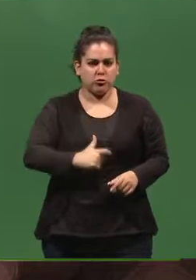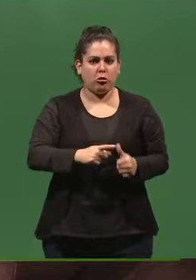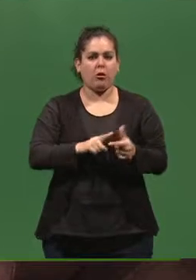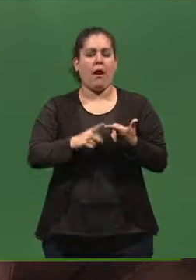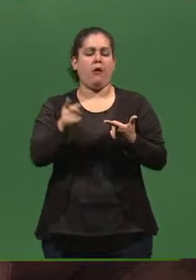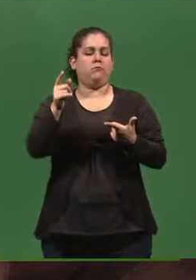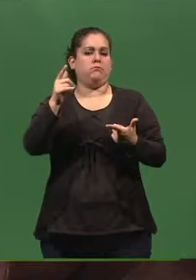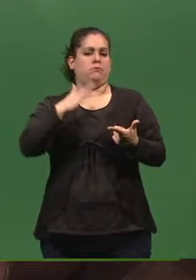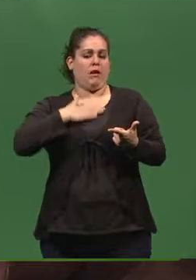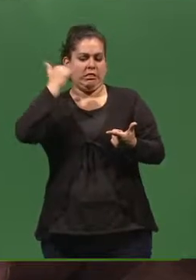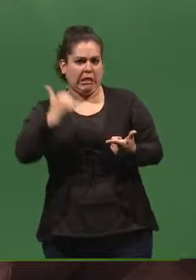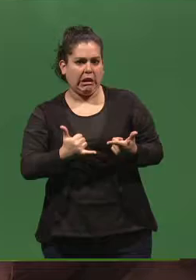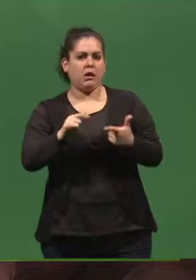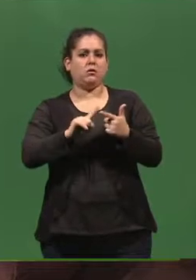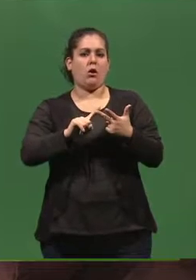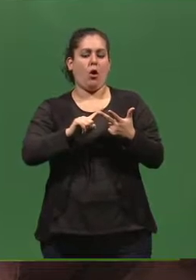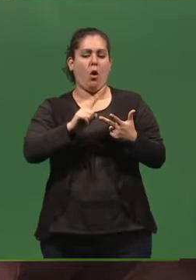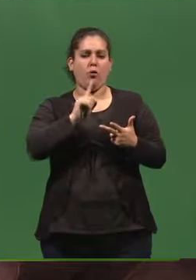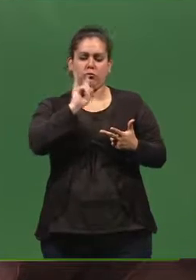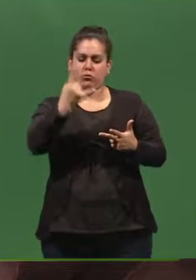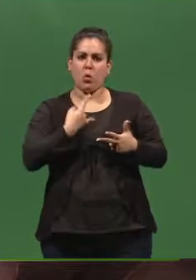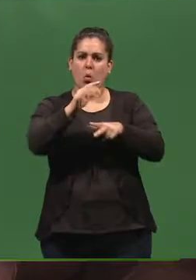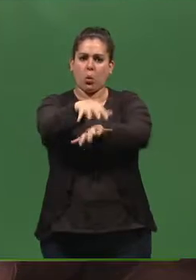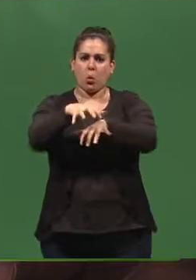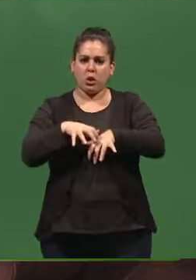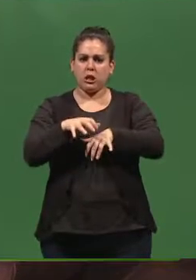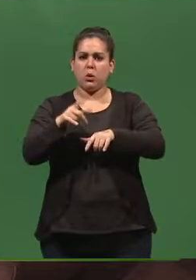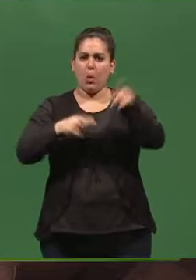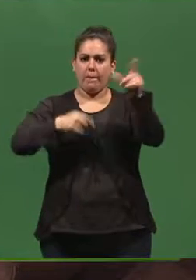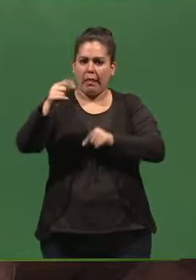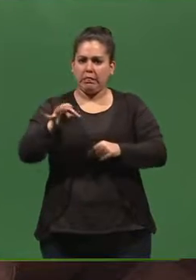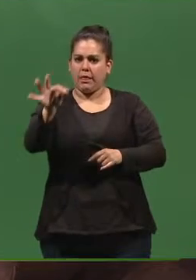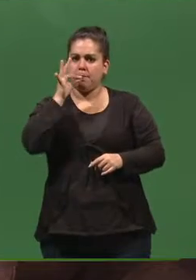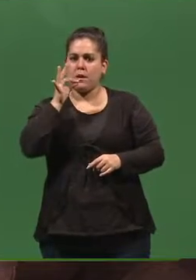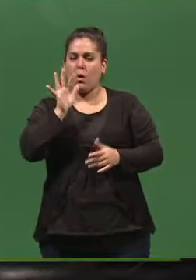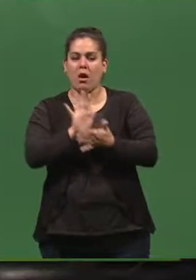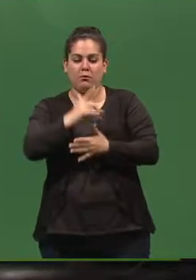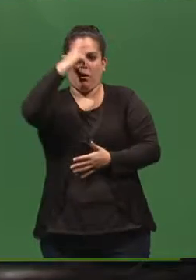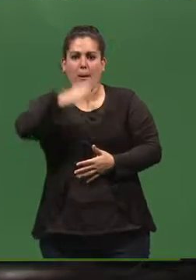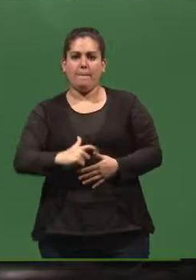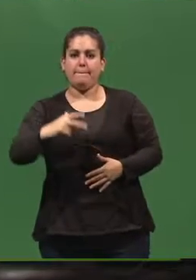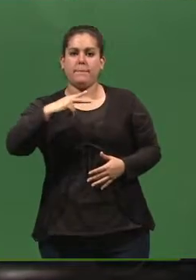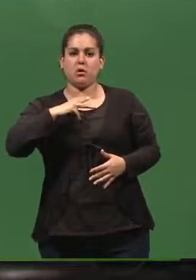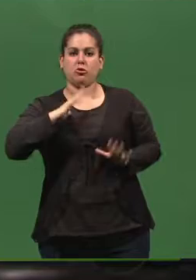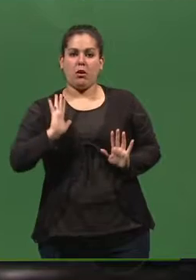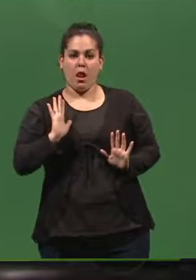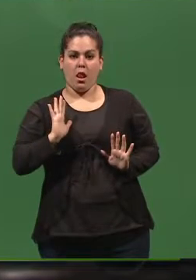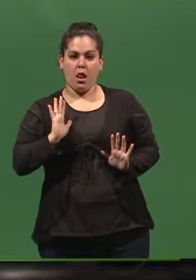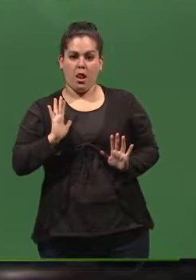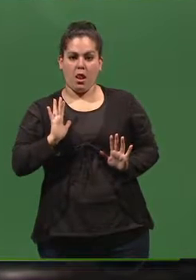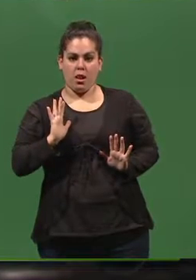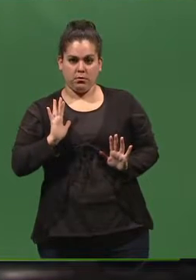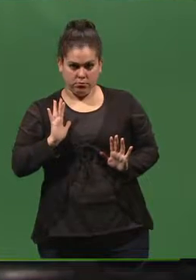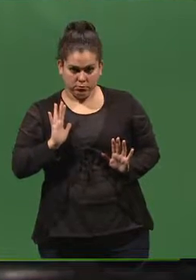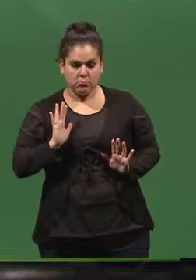consumo ostentoso, puede ser el autocultivo, o sea, todas conductas relacionadas generalmente al consumo de una persona. El modo de abastecerse,